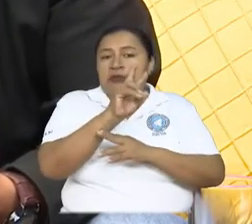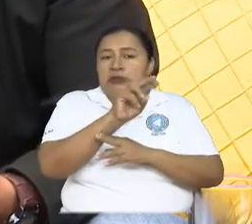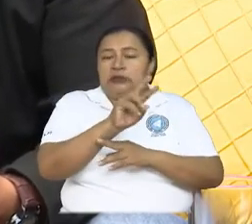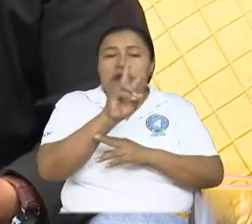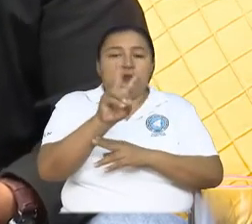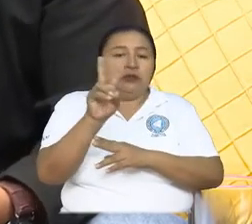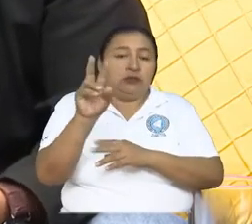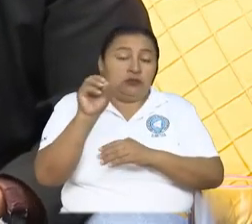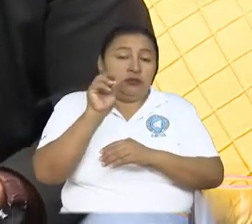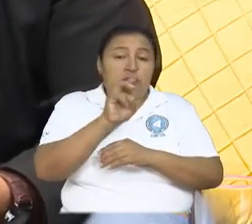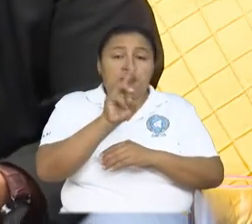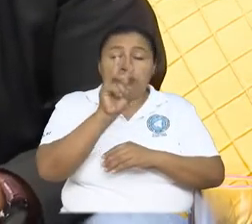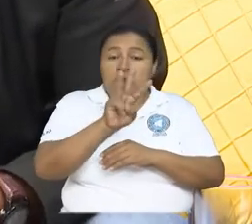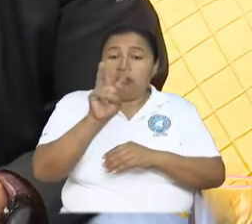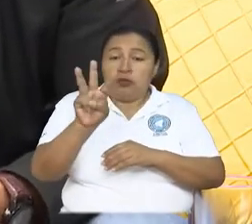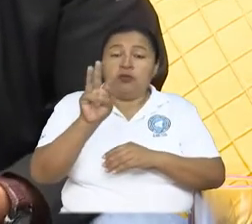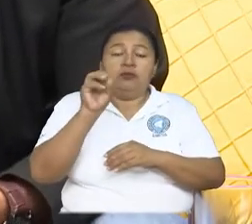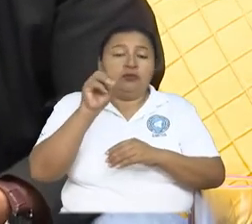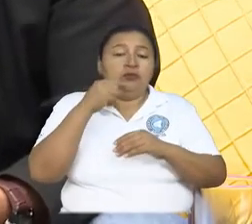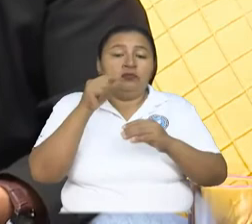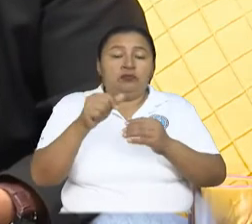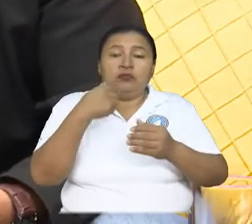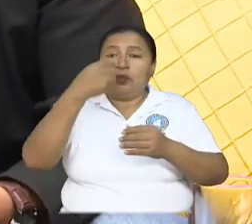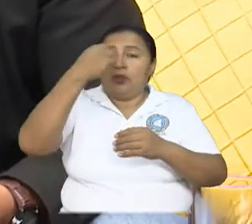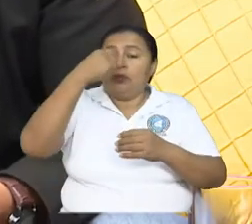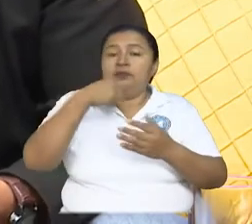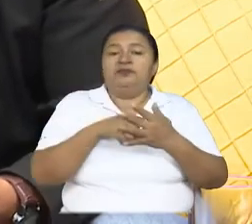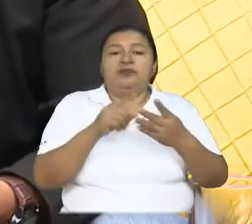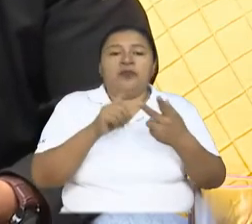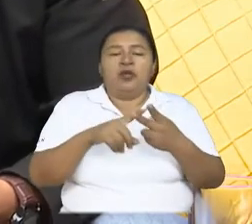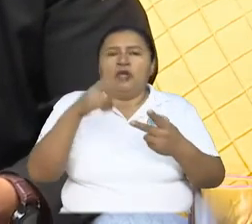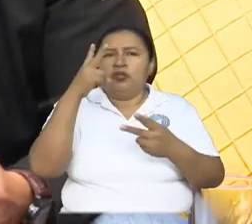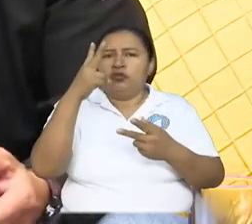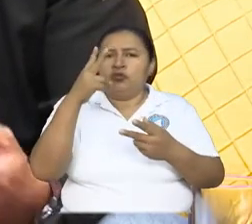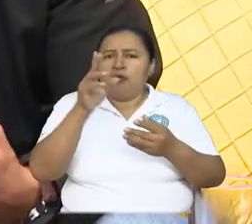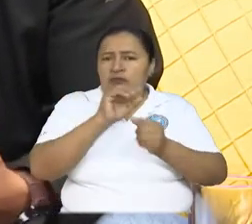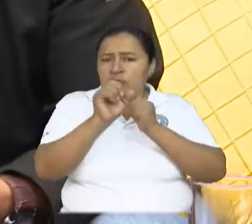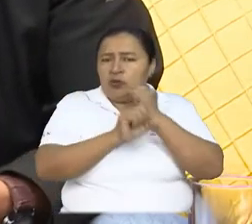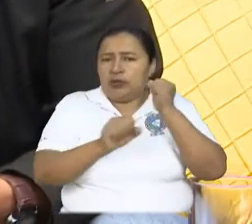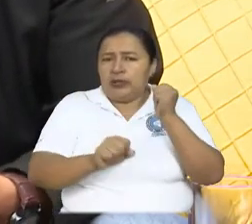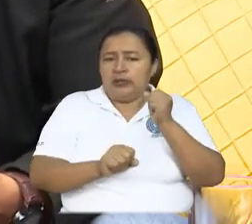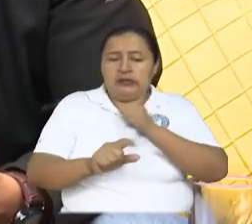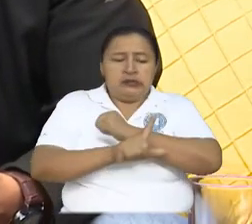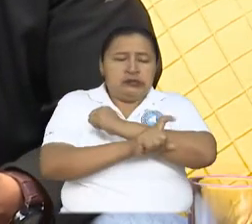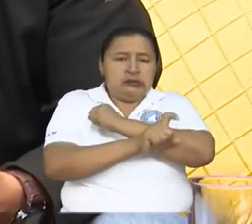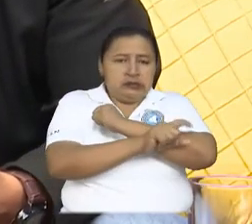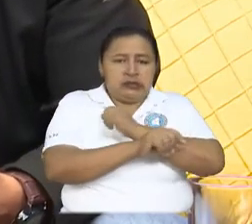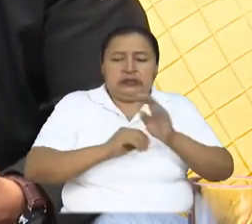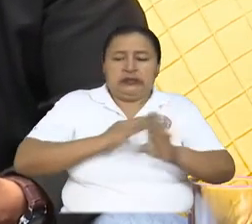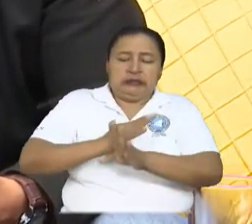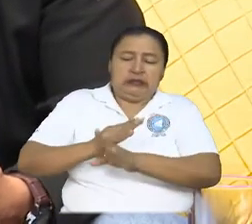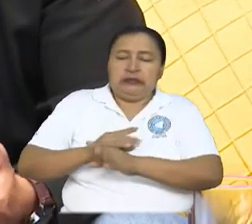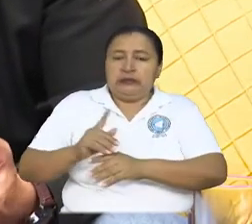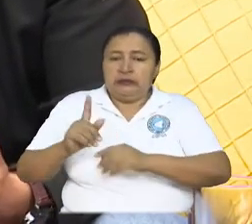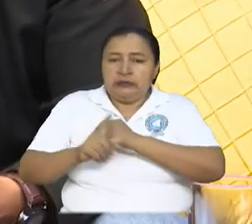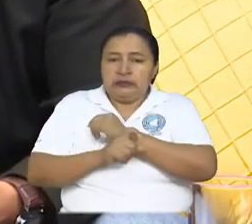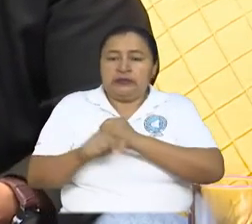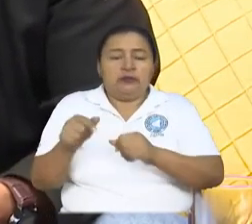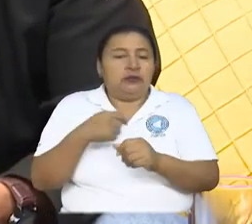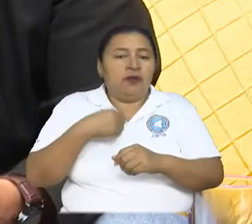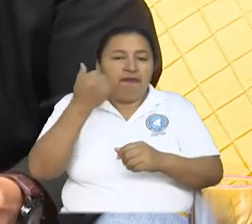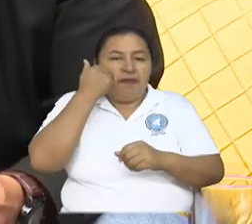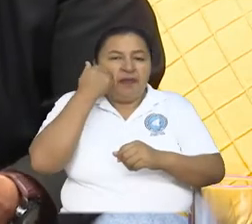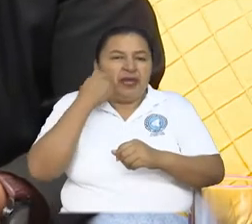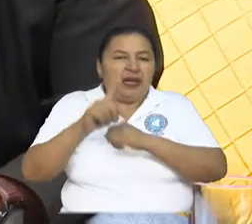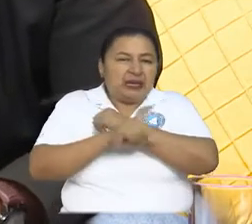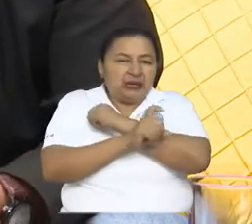y también dos jornadas de realización tenemos que seguir luchando contra el electro pirosis